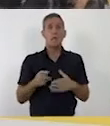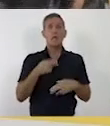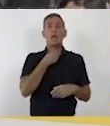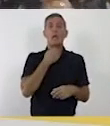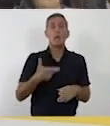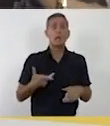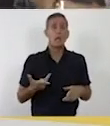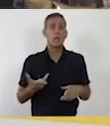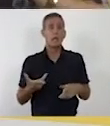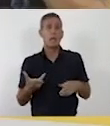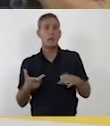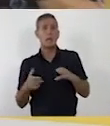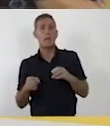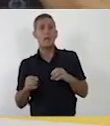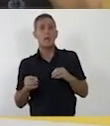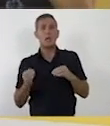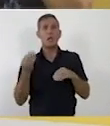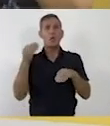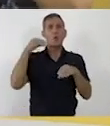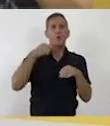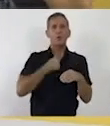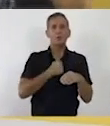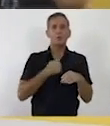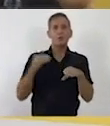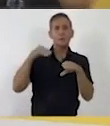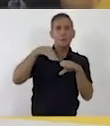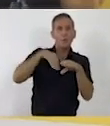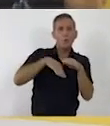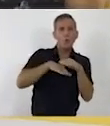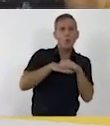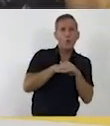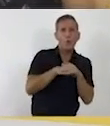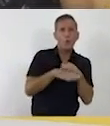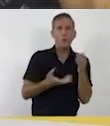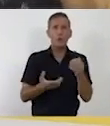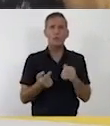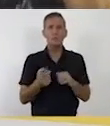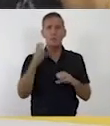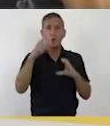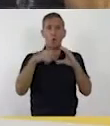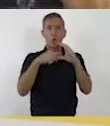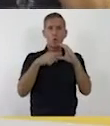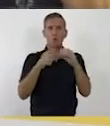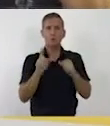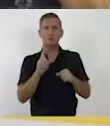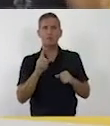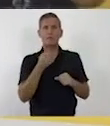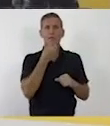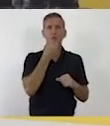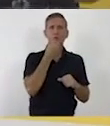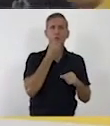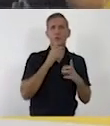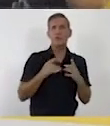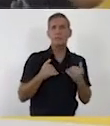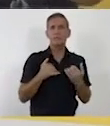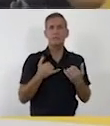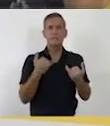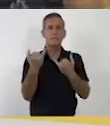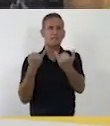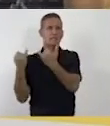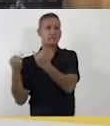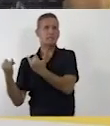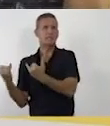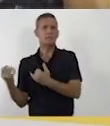artificial, cuando queremos guardar determinado contenido que no puede tener interacción de masa